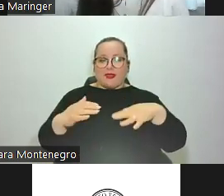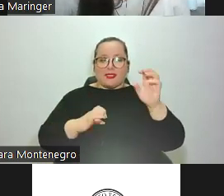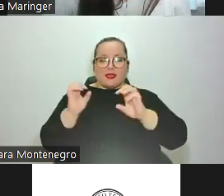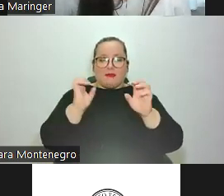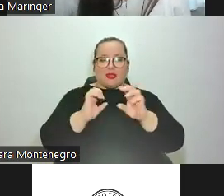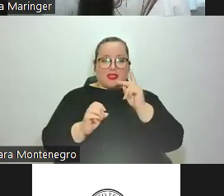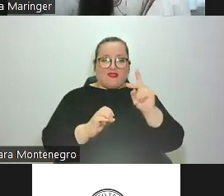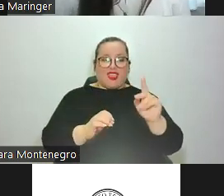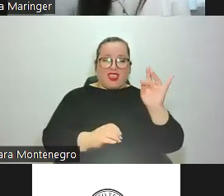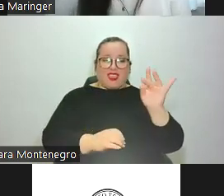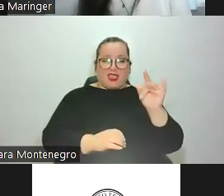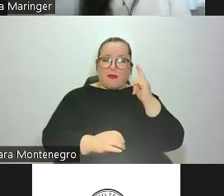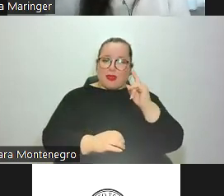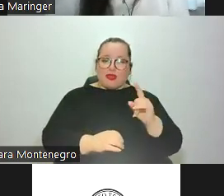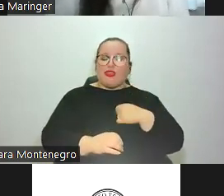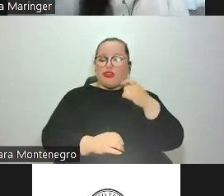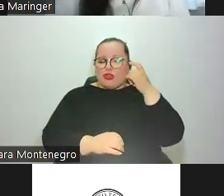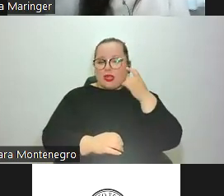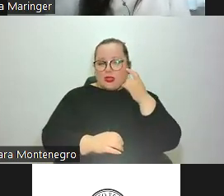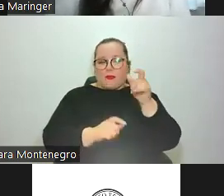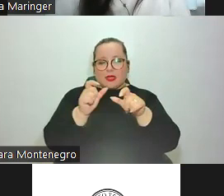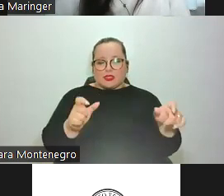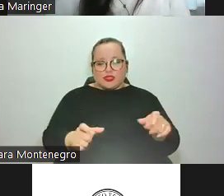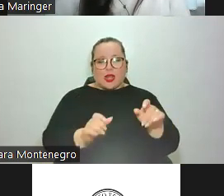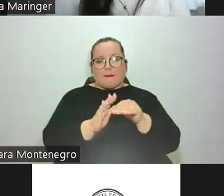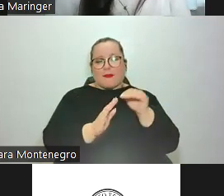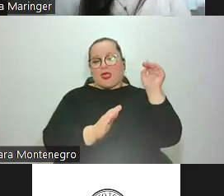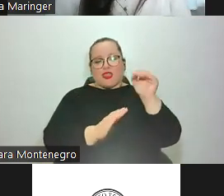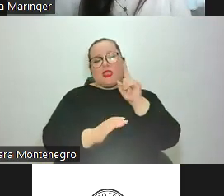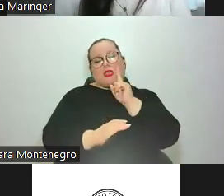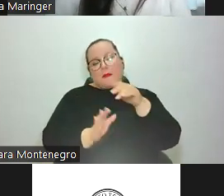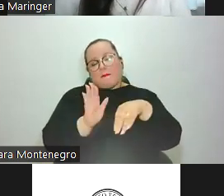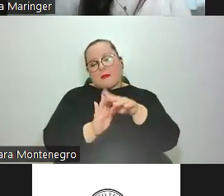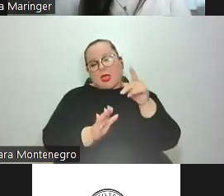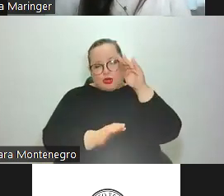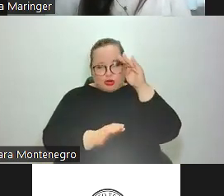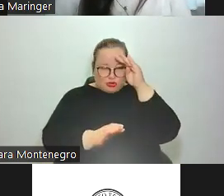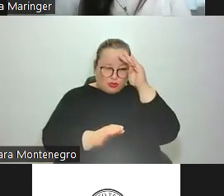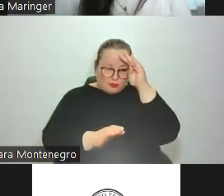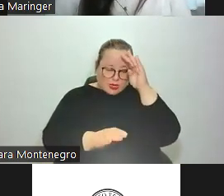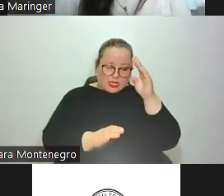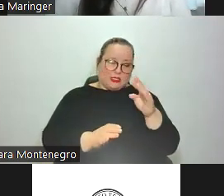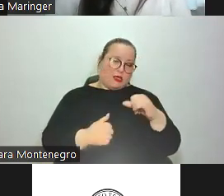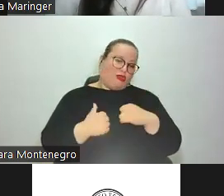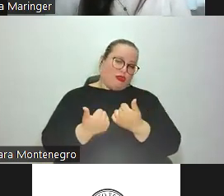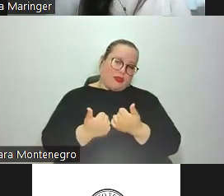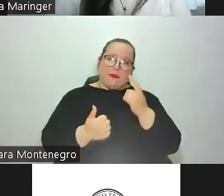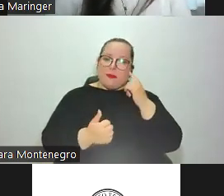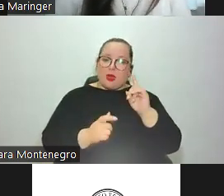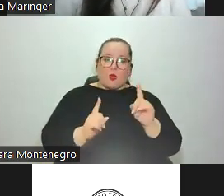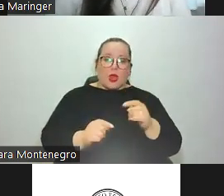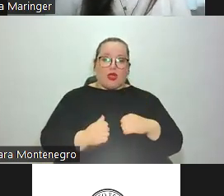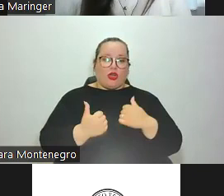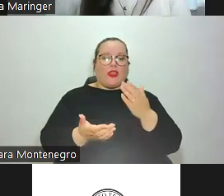edad, pero yo encuentro que las personas mayores tienen más conocimientos que una persona joven. Efectivamente. Pero también los jóvenes tienen